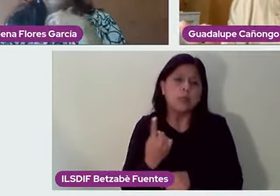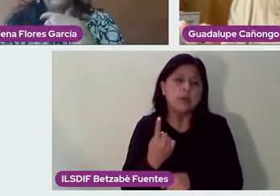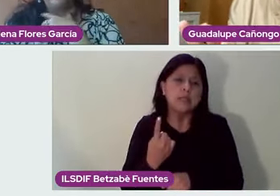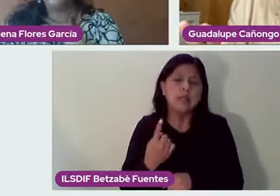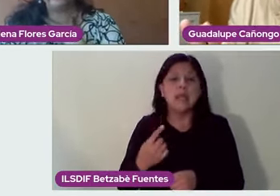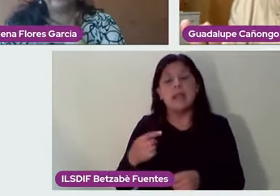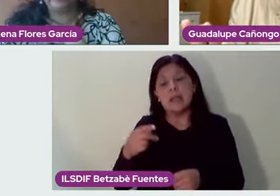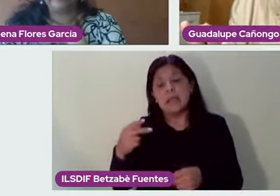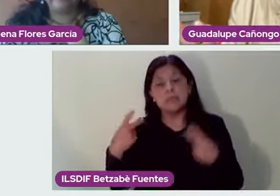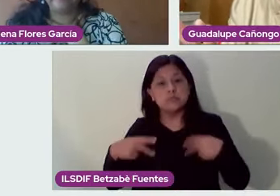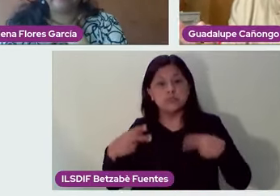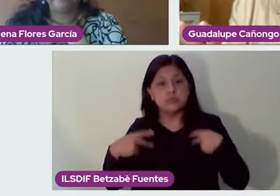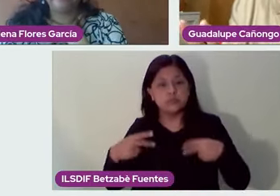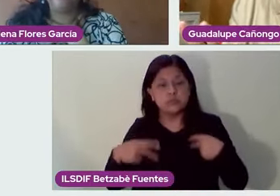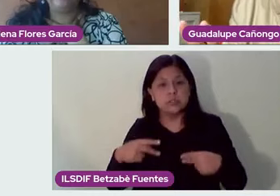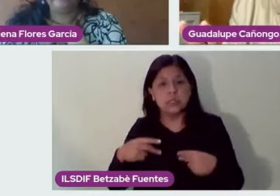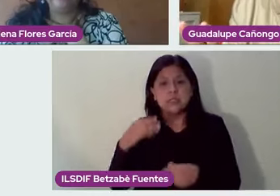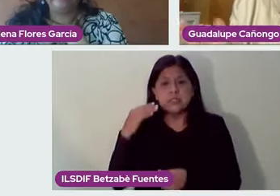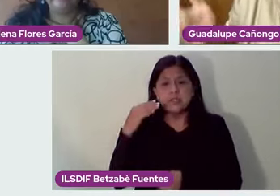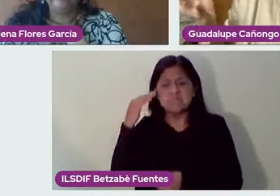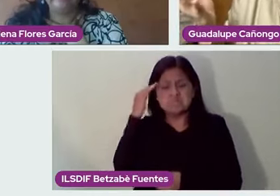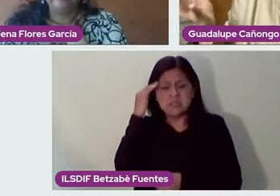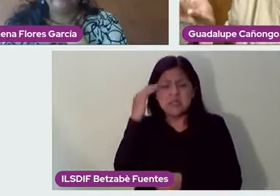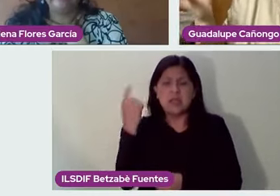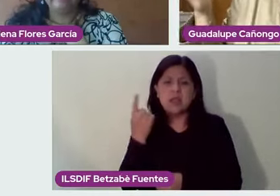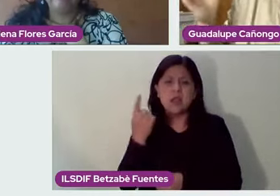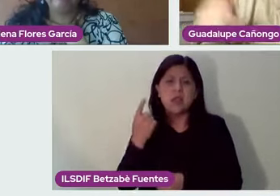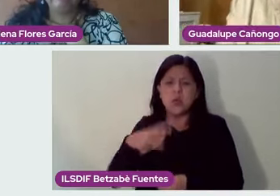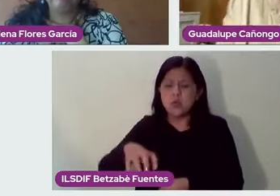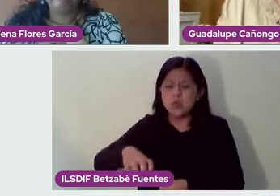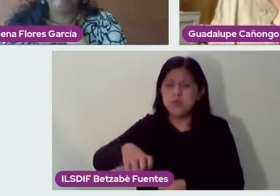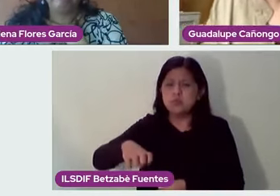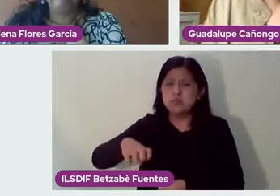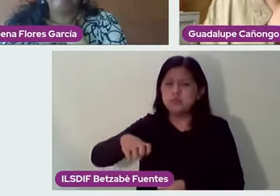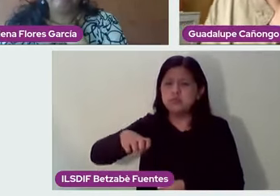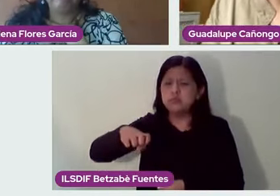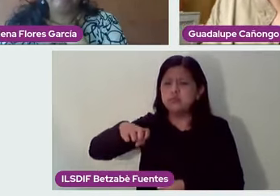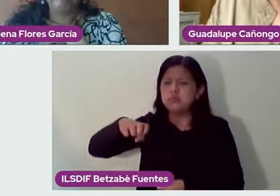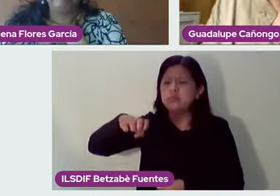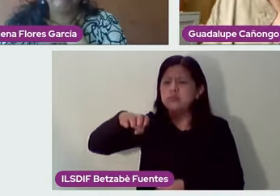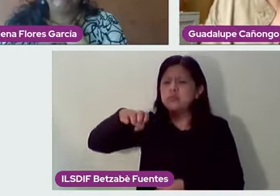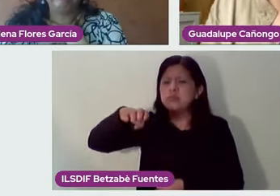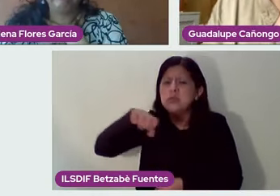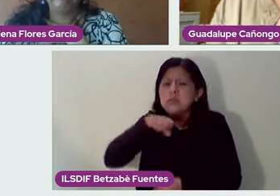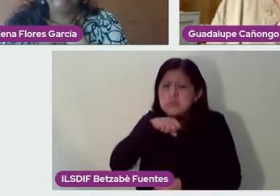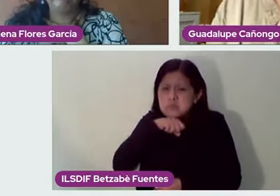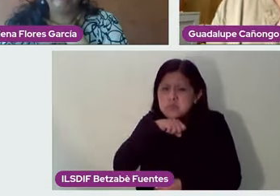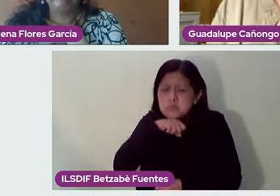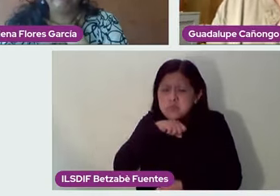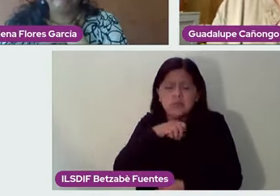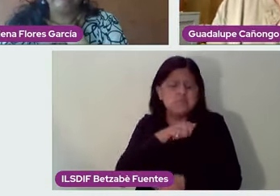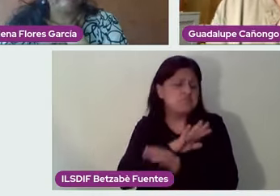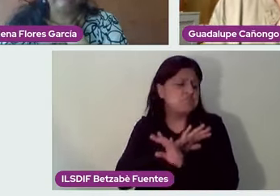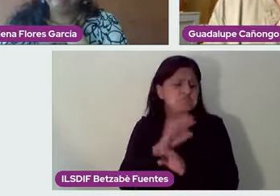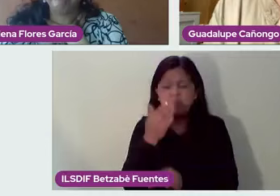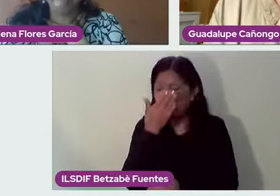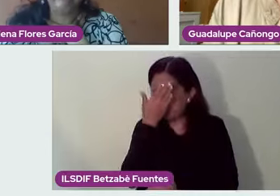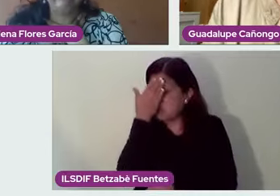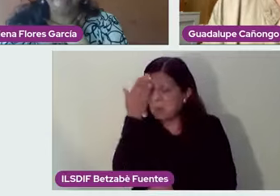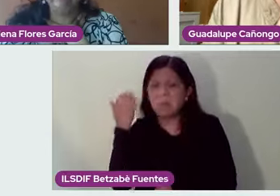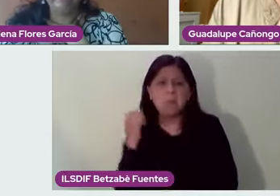la persona mayor ya no va a aprender, ya que va a entender si ya está viejita, ya está viejito. No, ellos ya no entienden,